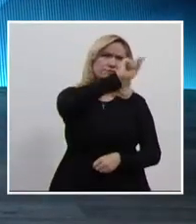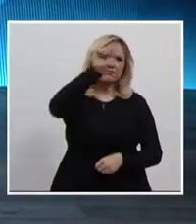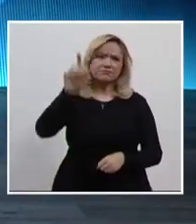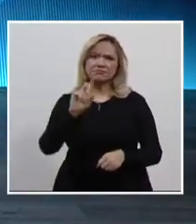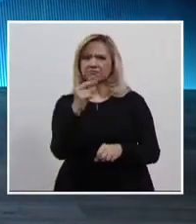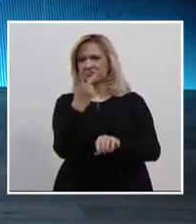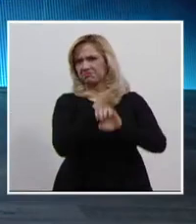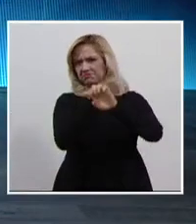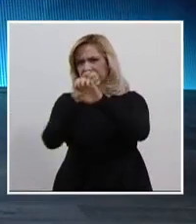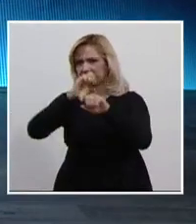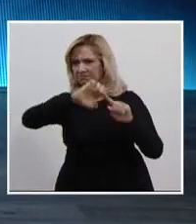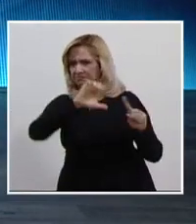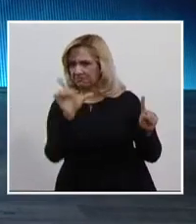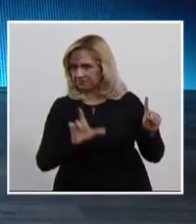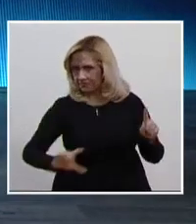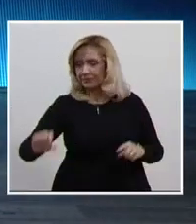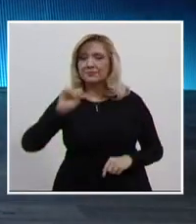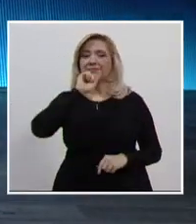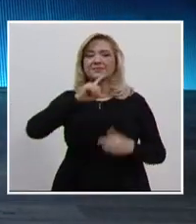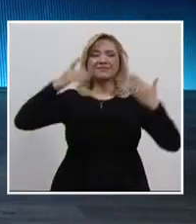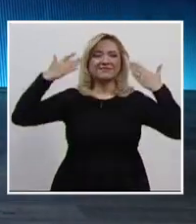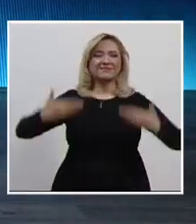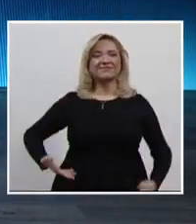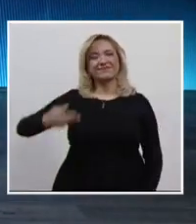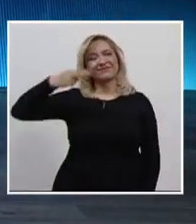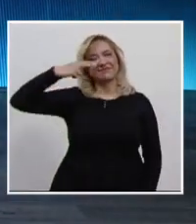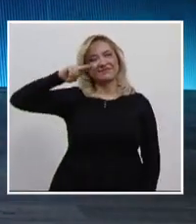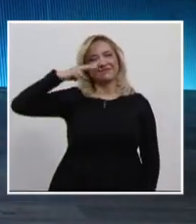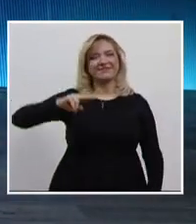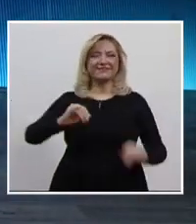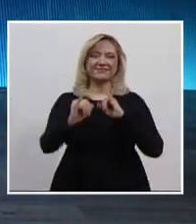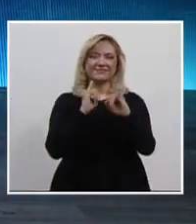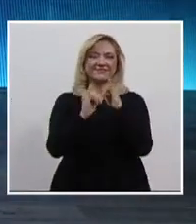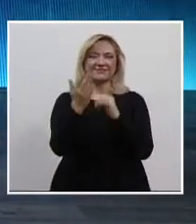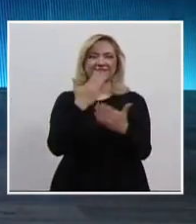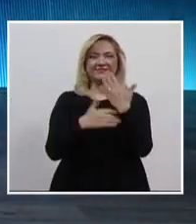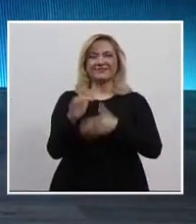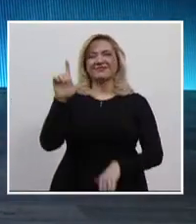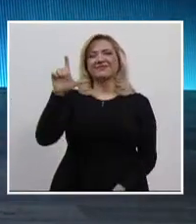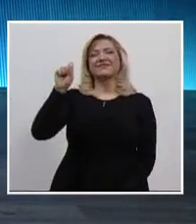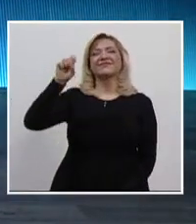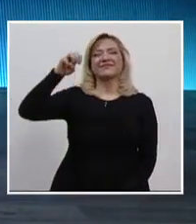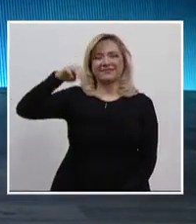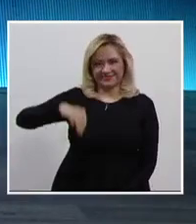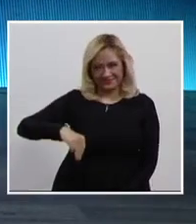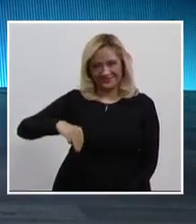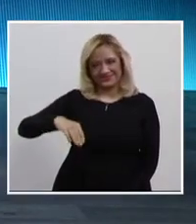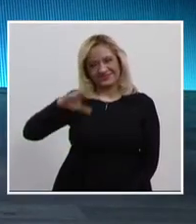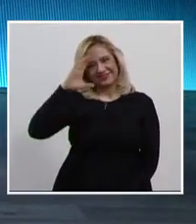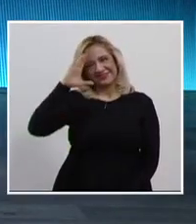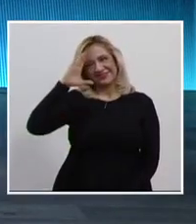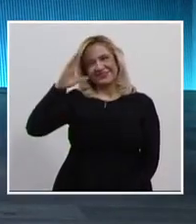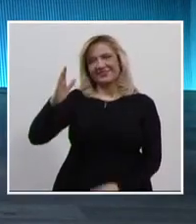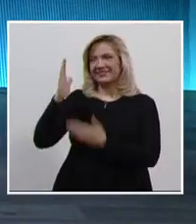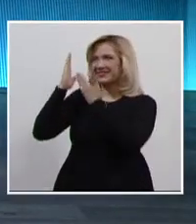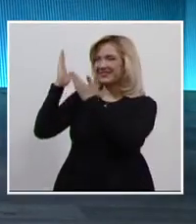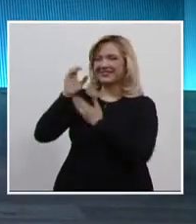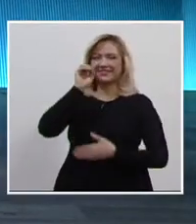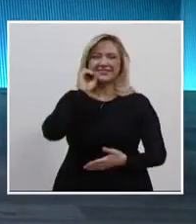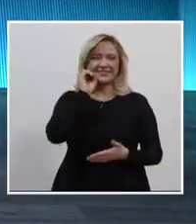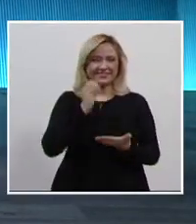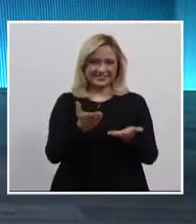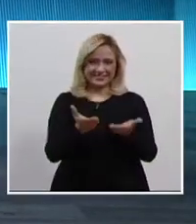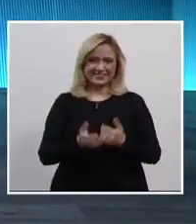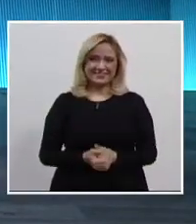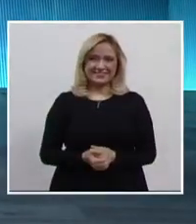jurisdiccionales federales. Saludamos a mi compañera Nidia Díaz en la interpretación de lengua de señas mexicana. Hola, Nidia. Así